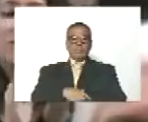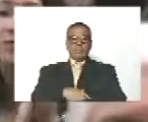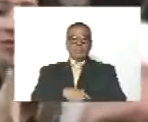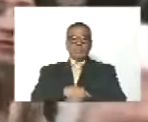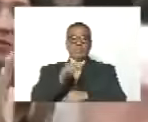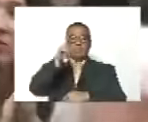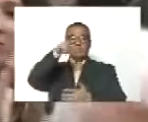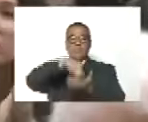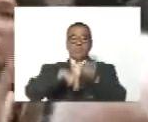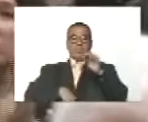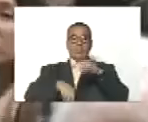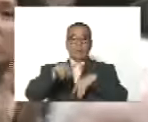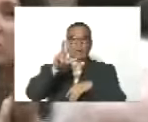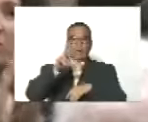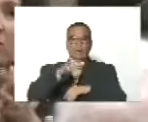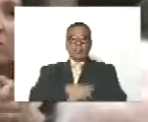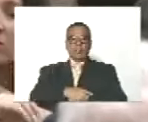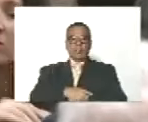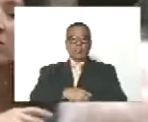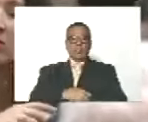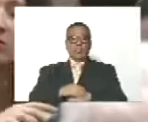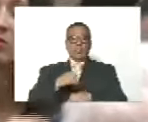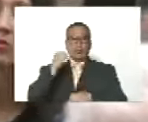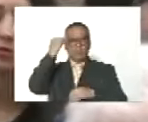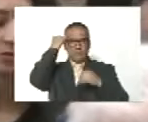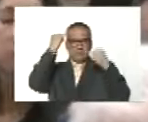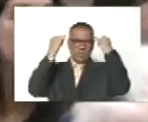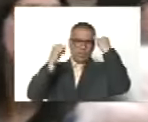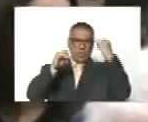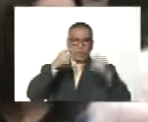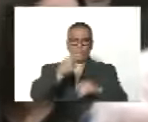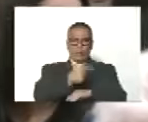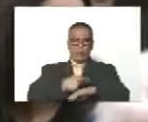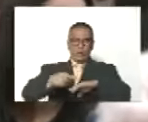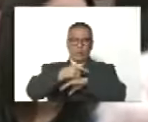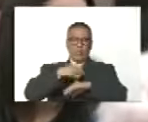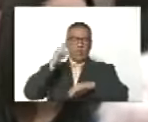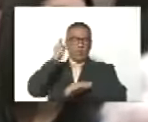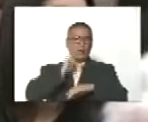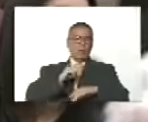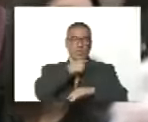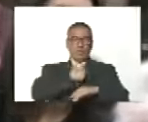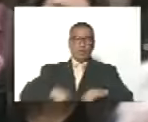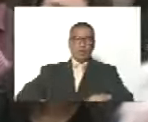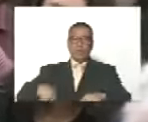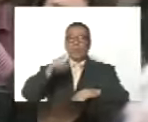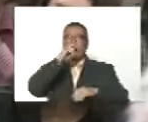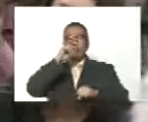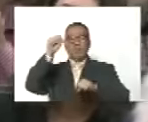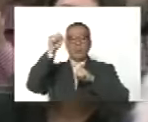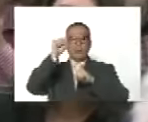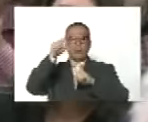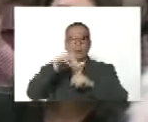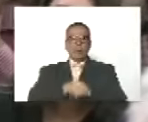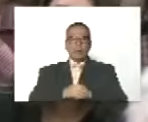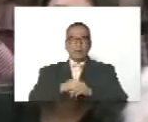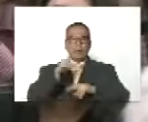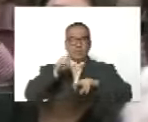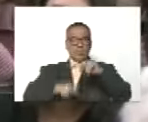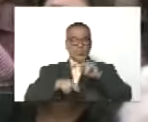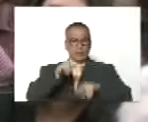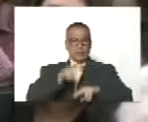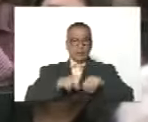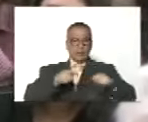En el 2013, por iniciativa del gobierno bolivariano del presidente Nicolás Maduro, se crea